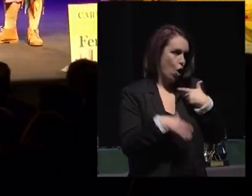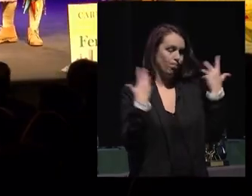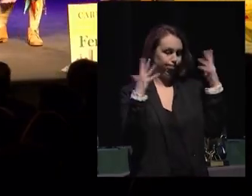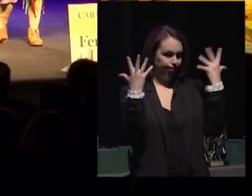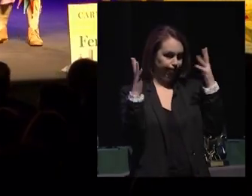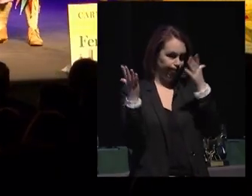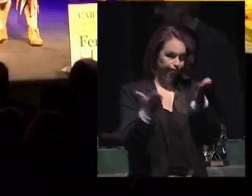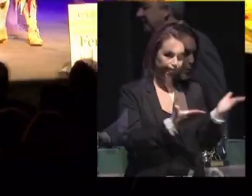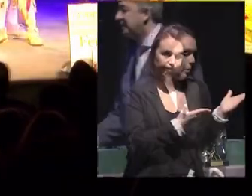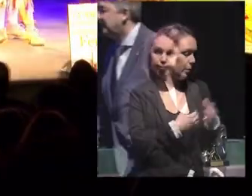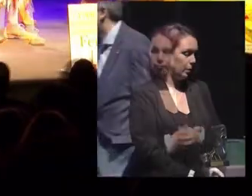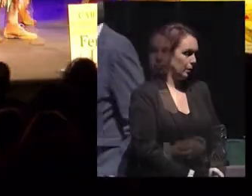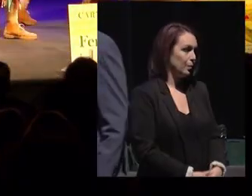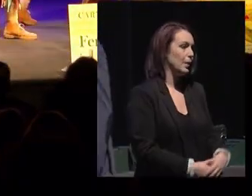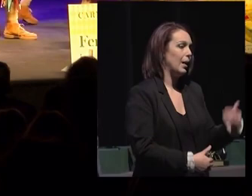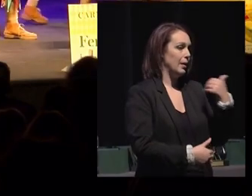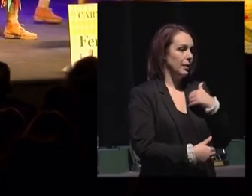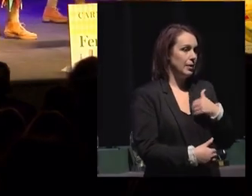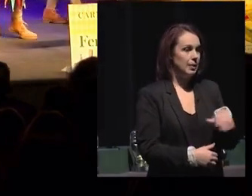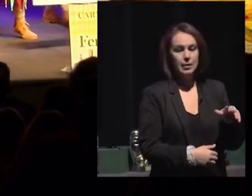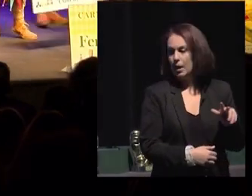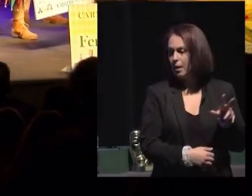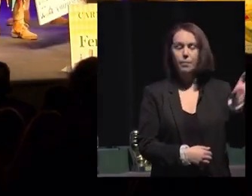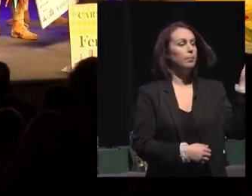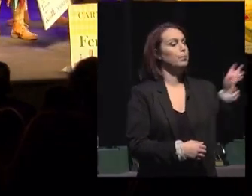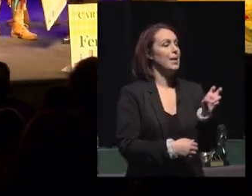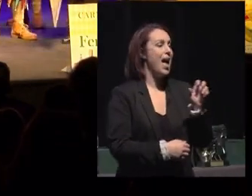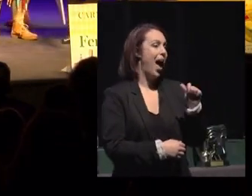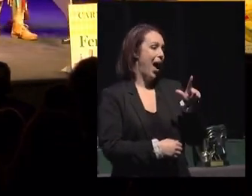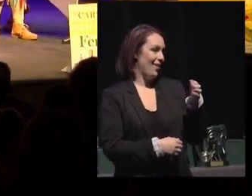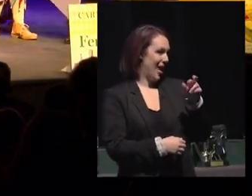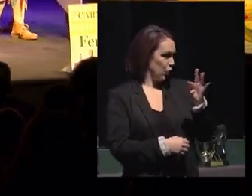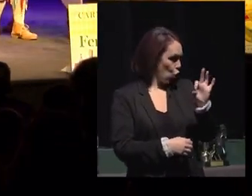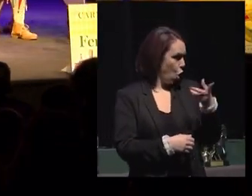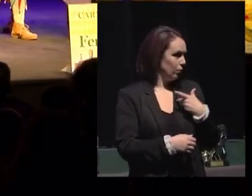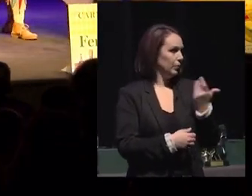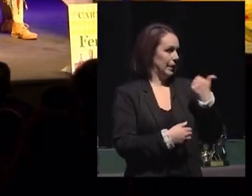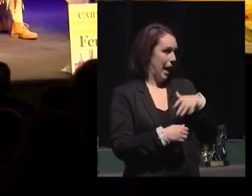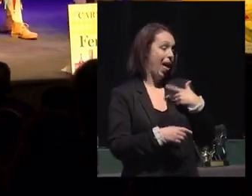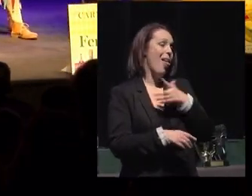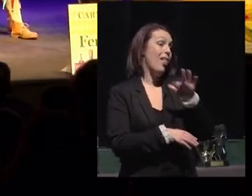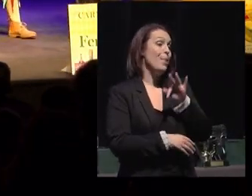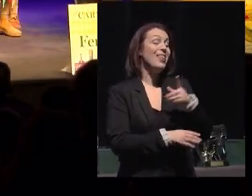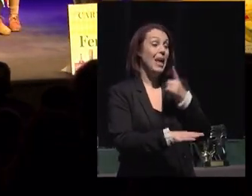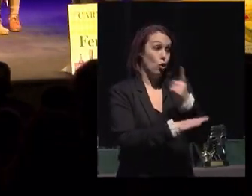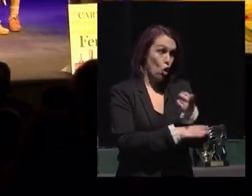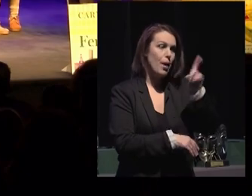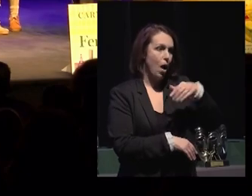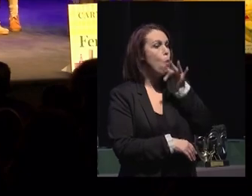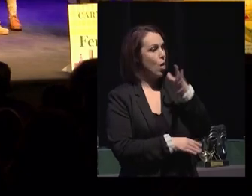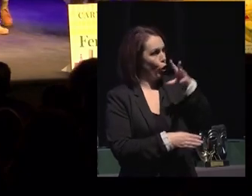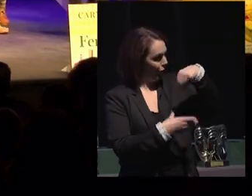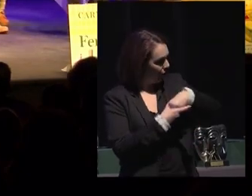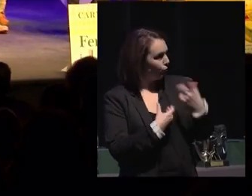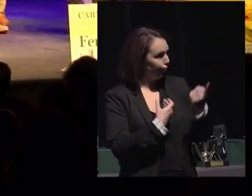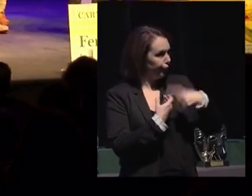aplauso. Ya estamos por aquí. Alberto, compañero, además de director de la ONCE en Cádiz, miembro del jurado, por supuesto, de